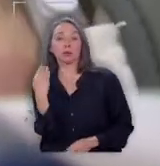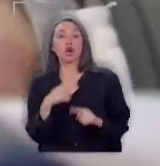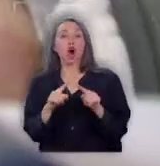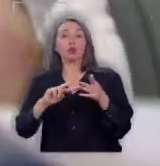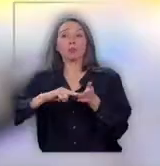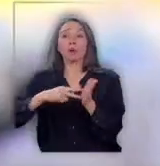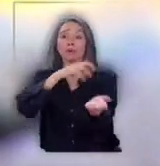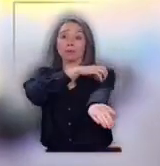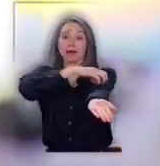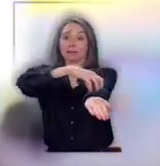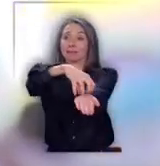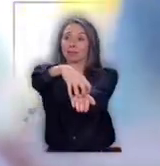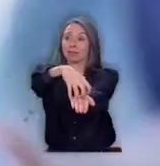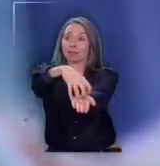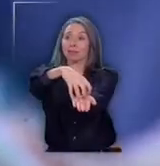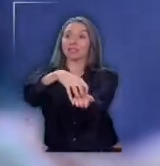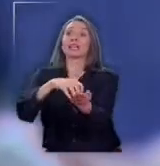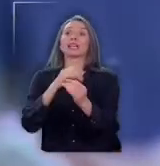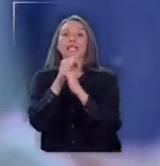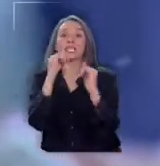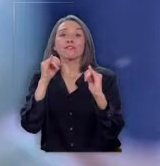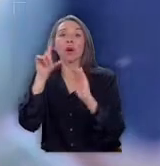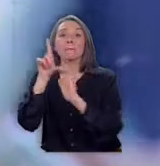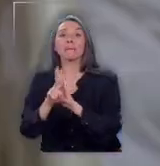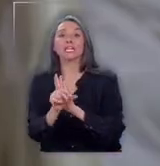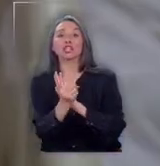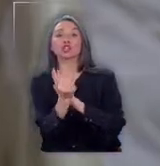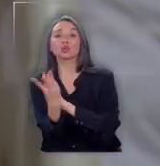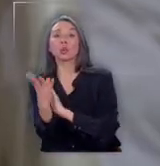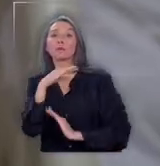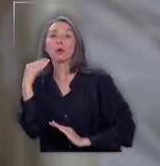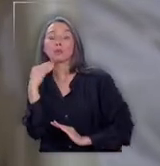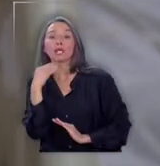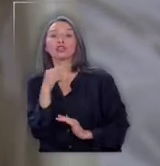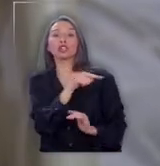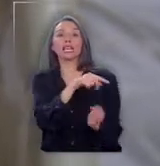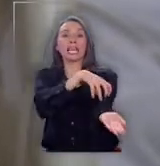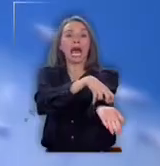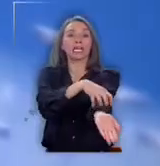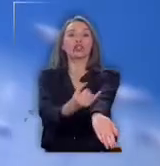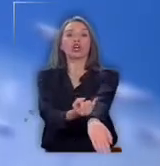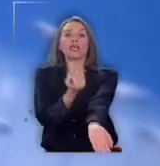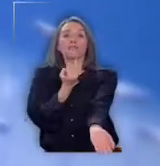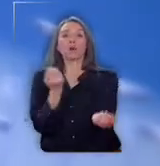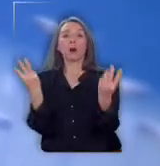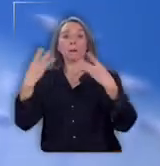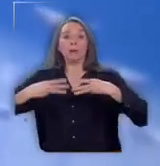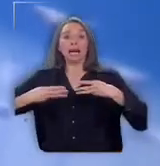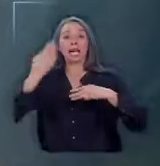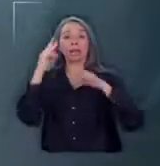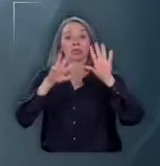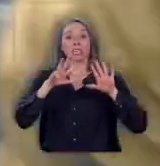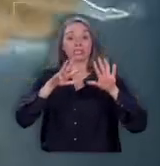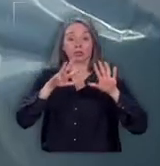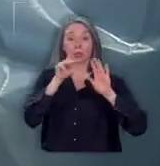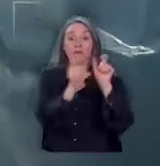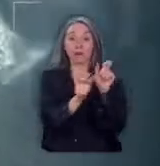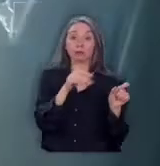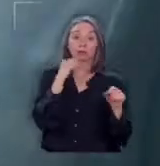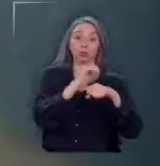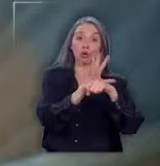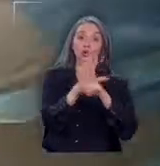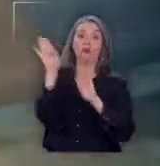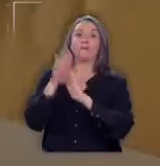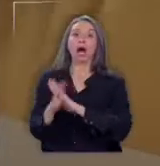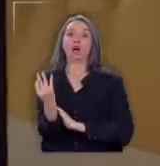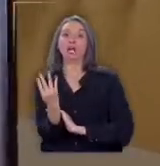regiones aseguran que se han informado menos fallecidos de los que ellos han reportado en Magallanes bajaron de 19 a 14 fallecidos